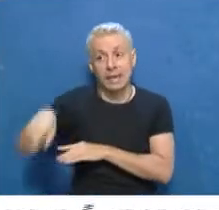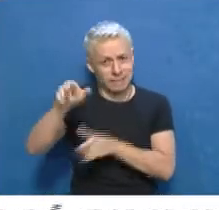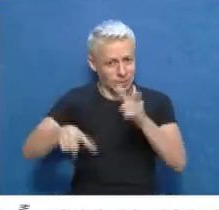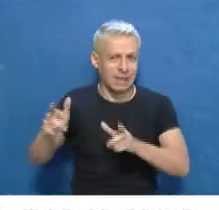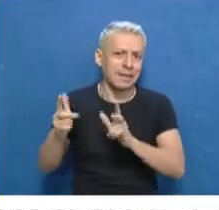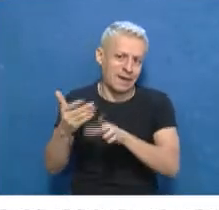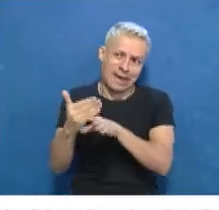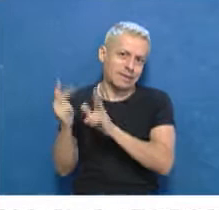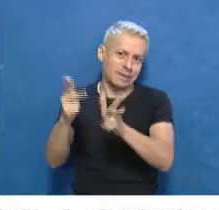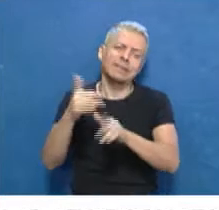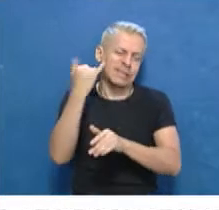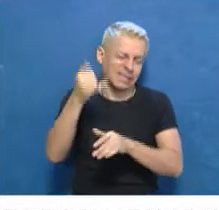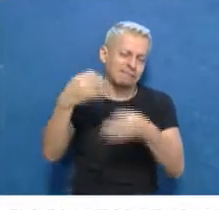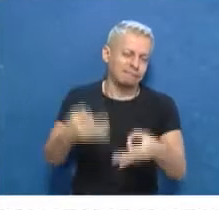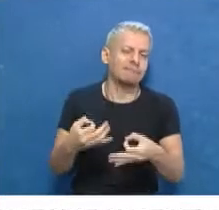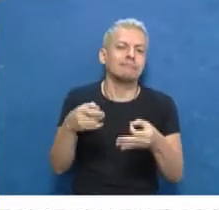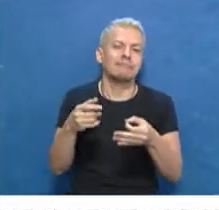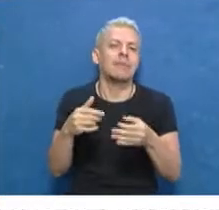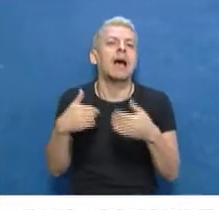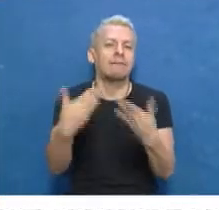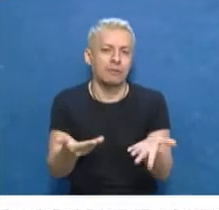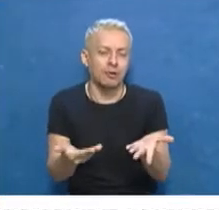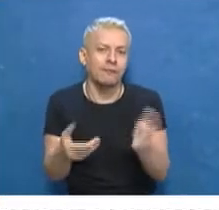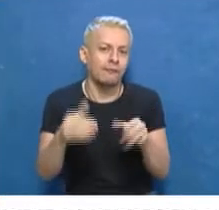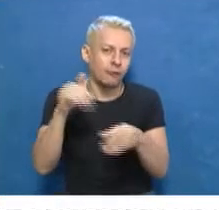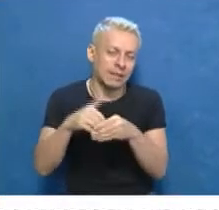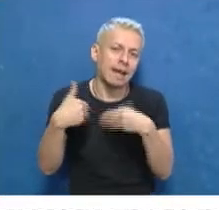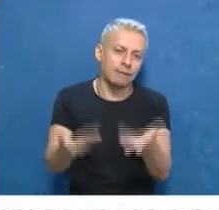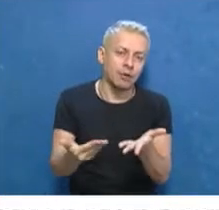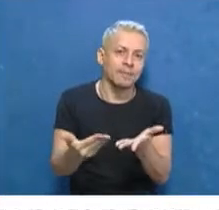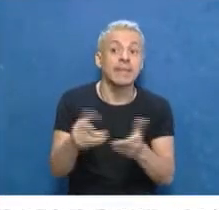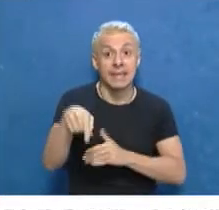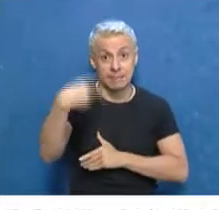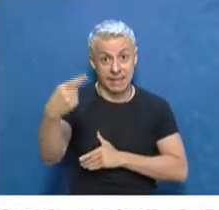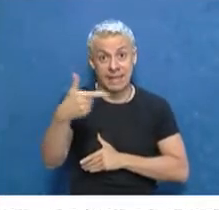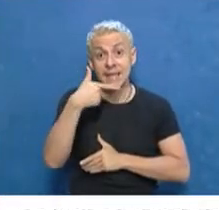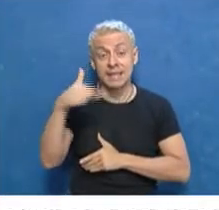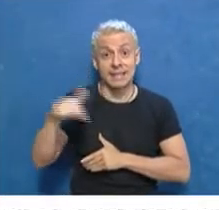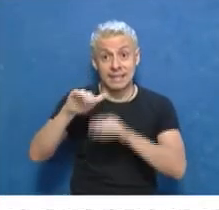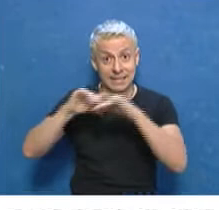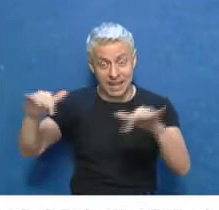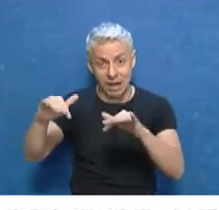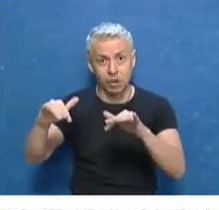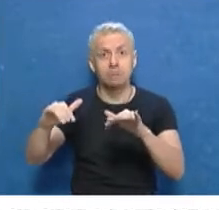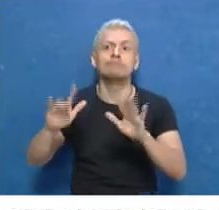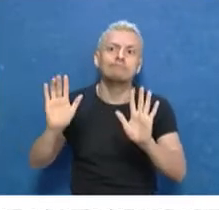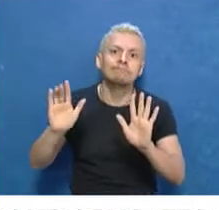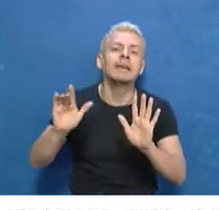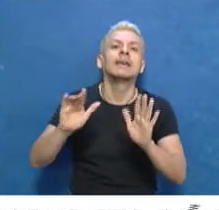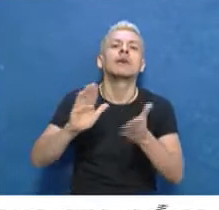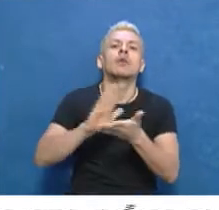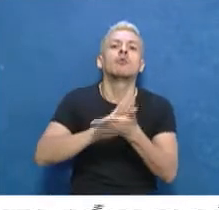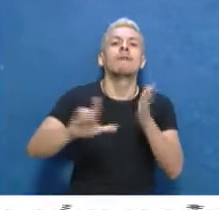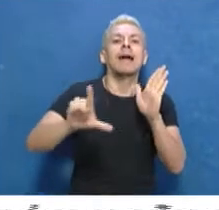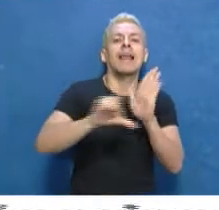Así que mañana, seguramente cerca del horario que va a empezar en el Senado, el oficialismo va a contar con esta nueva ley